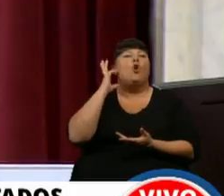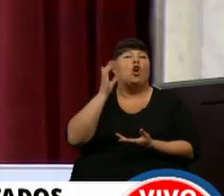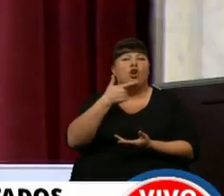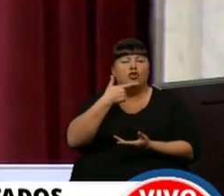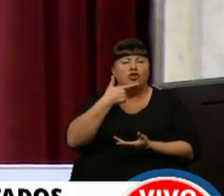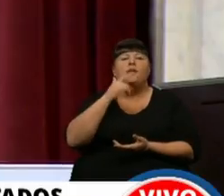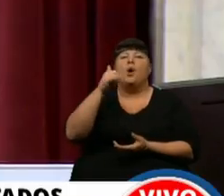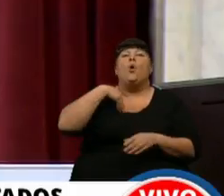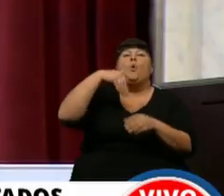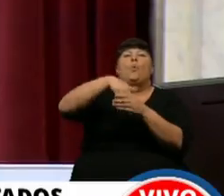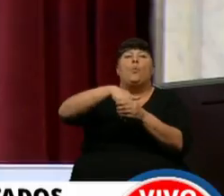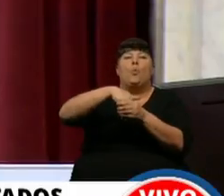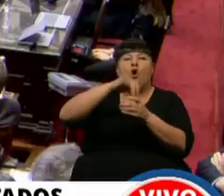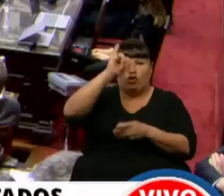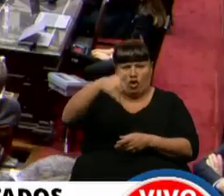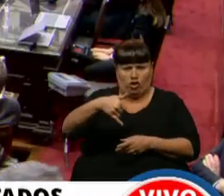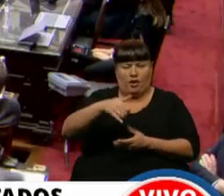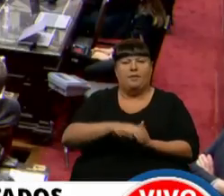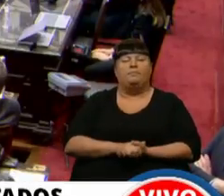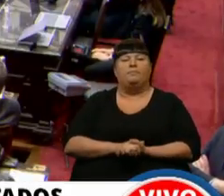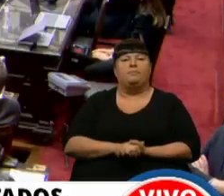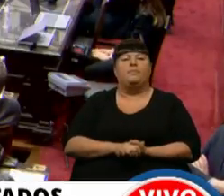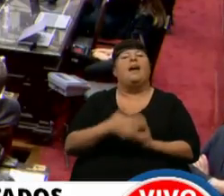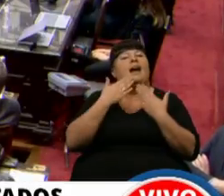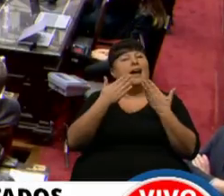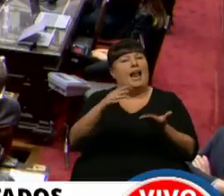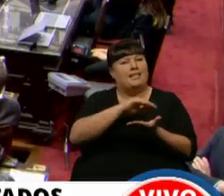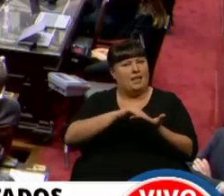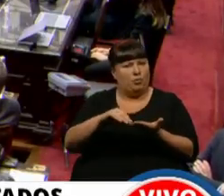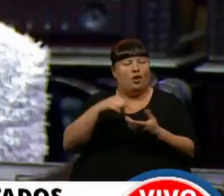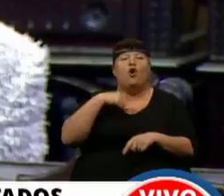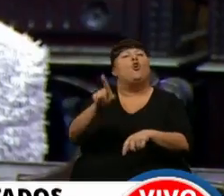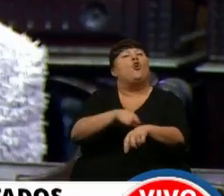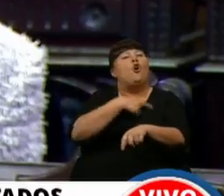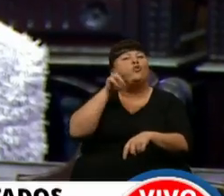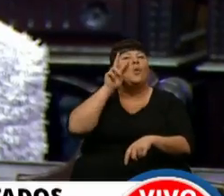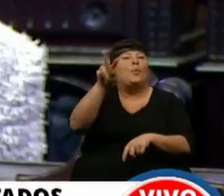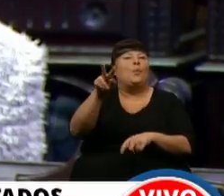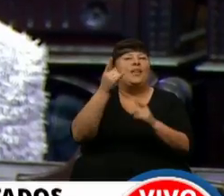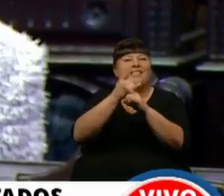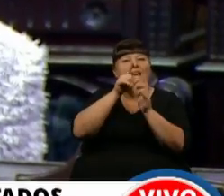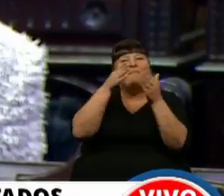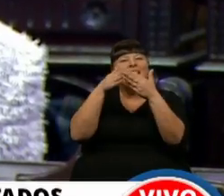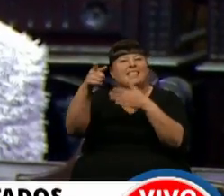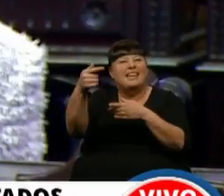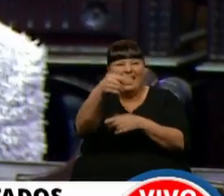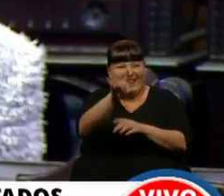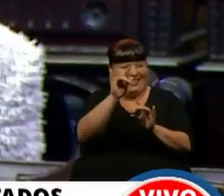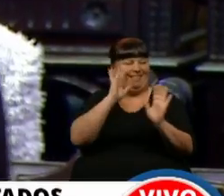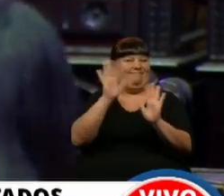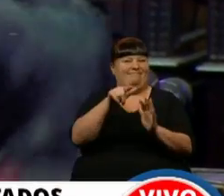si mi voto es positivo afirmativo gracias diputada estoy acostumbrado a verlo en aquella en aquel rincón más que